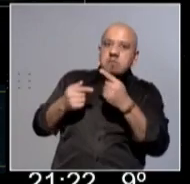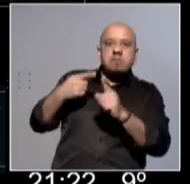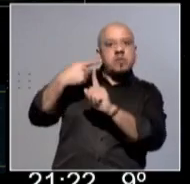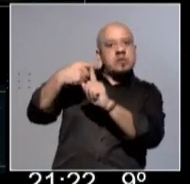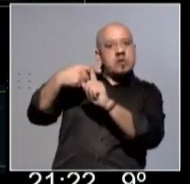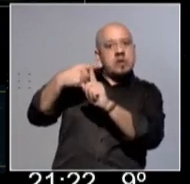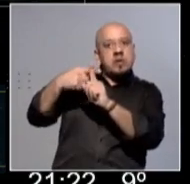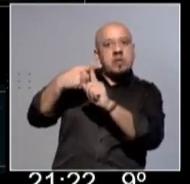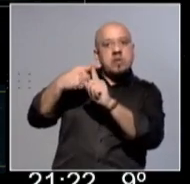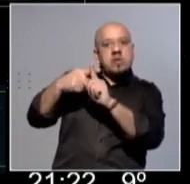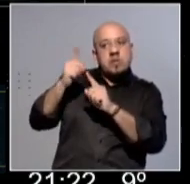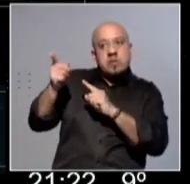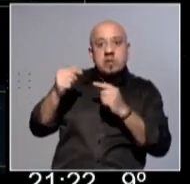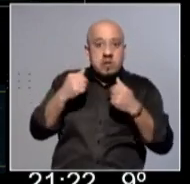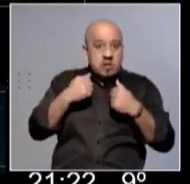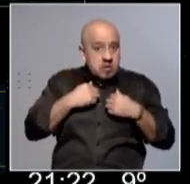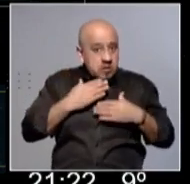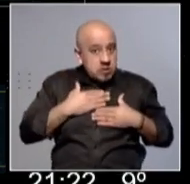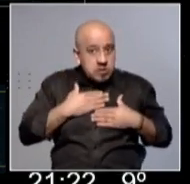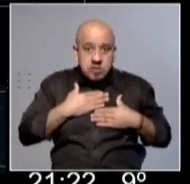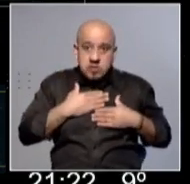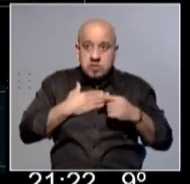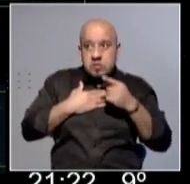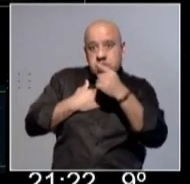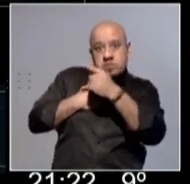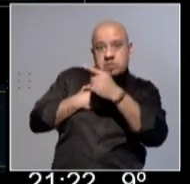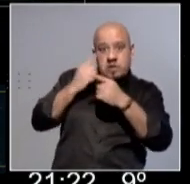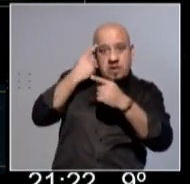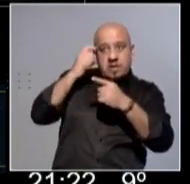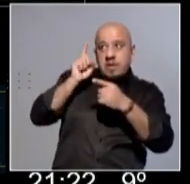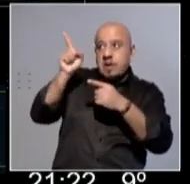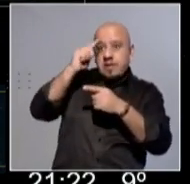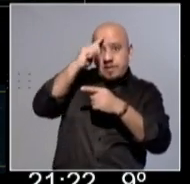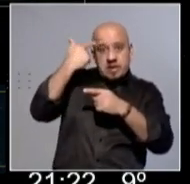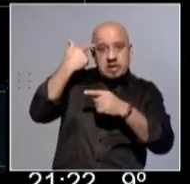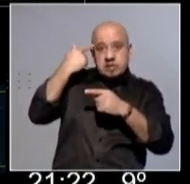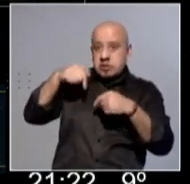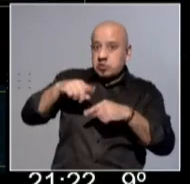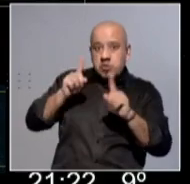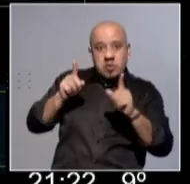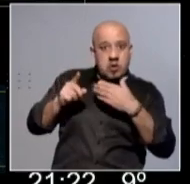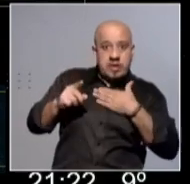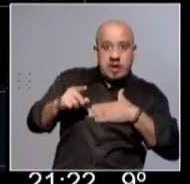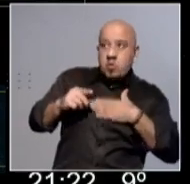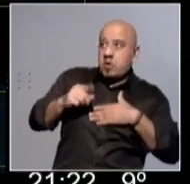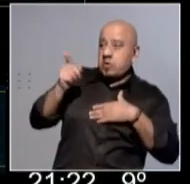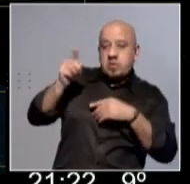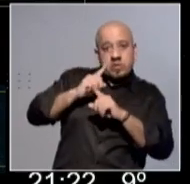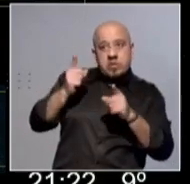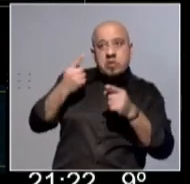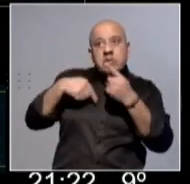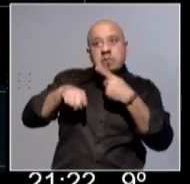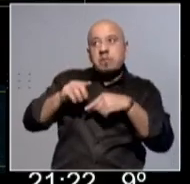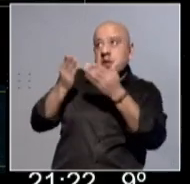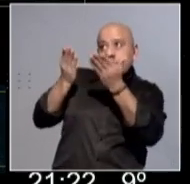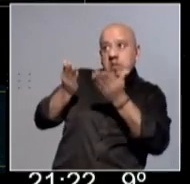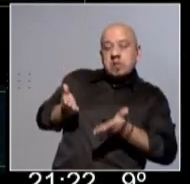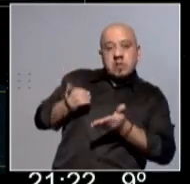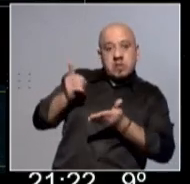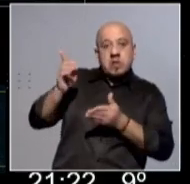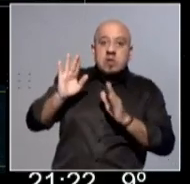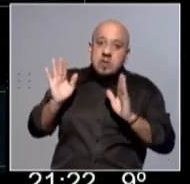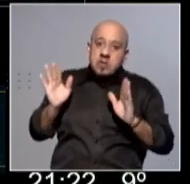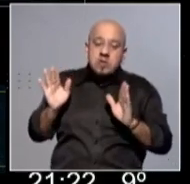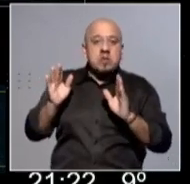digo, siendo que yo no soy partidario obviamente de las ideas del presidente uruguayo, pero lo reconozco un cuadro político con un grado de sofisticación mayor de la